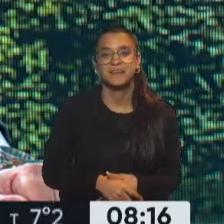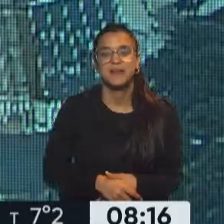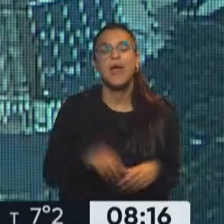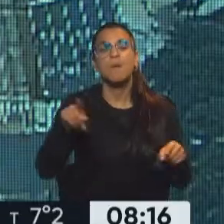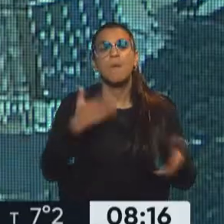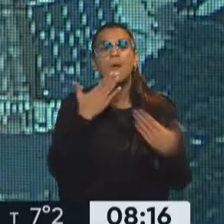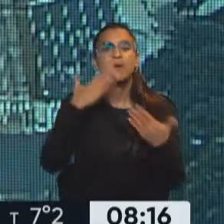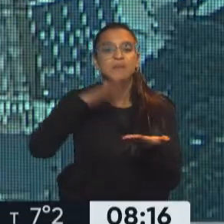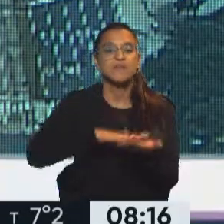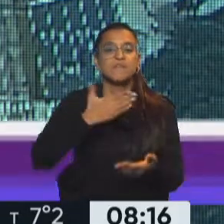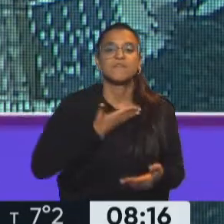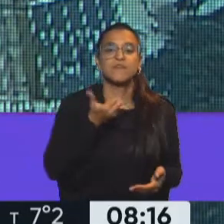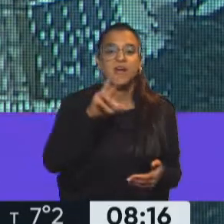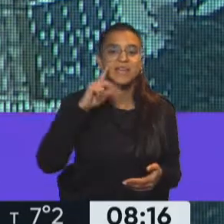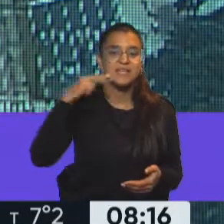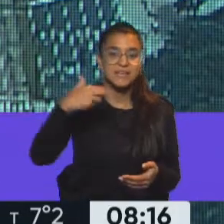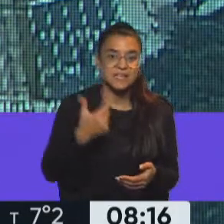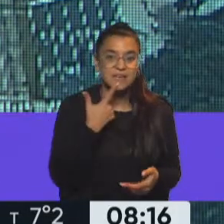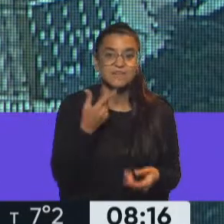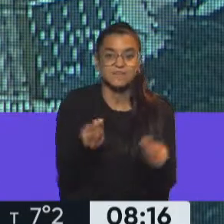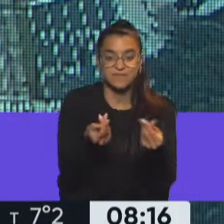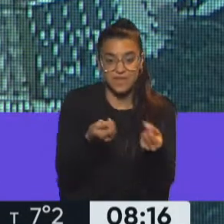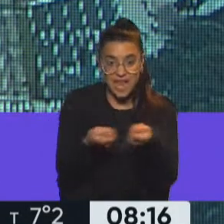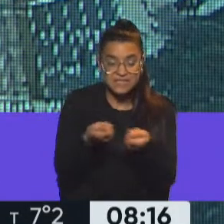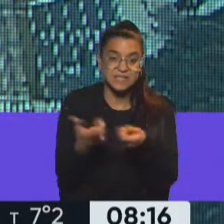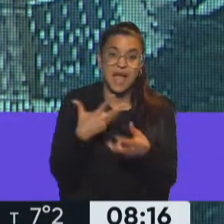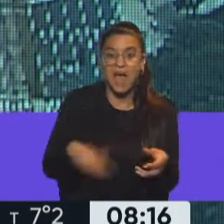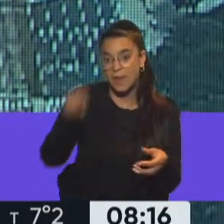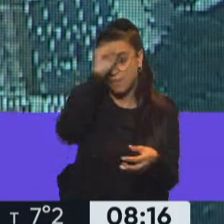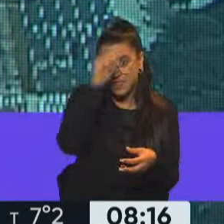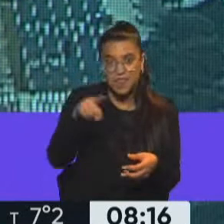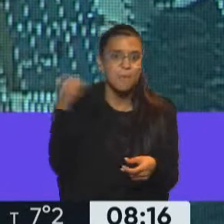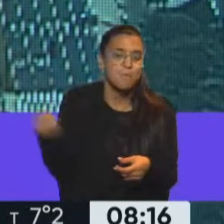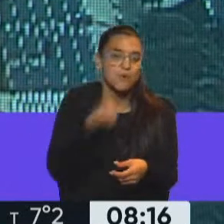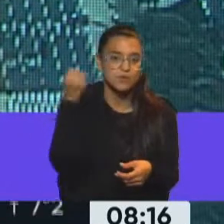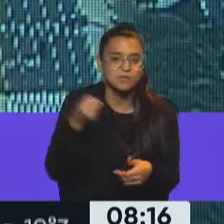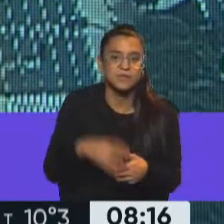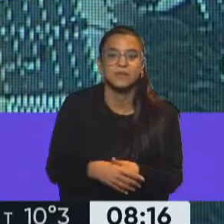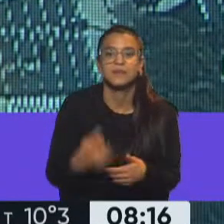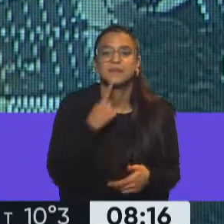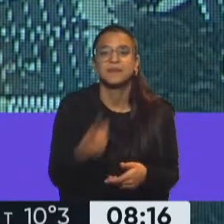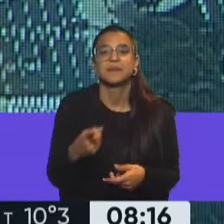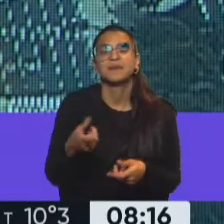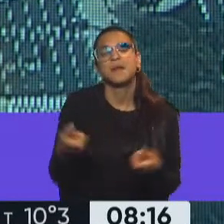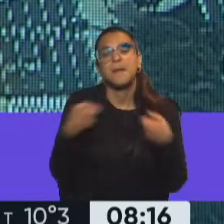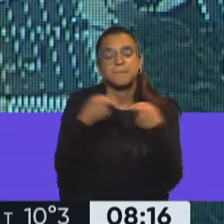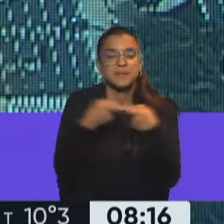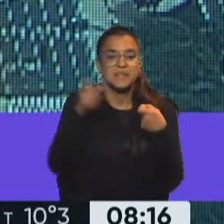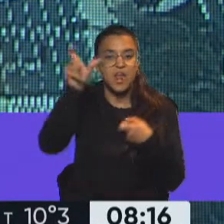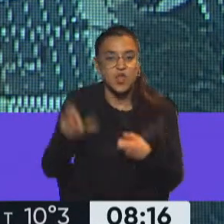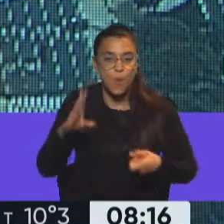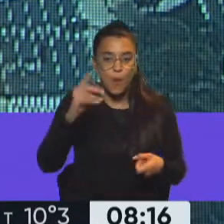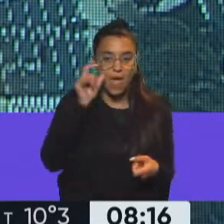vamos a hablar de leonardo fariña leonardo fariña que financista arrepentido que fue una pieza clave para la condena del empresario lázaro báez